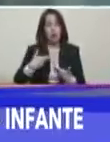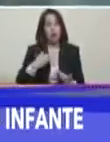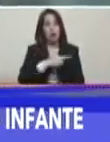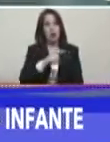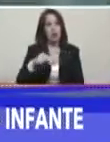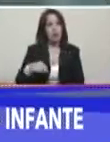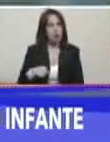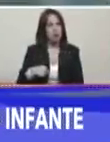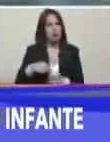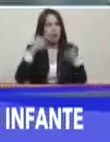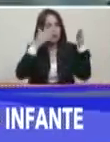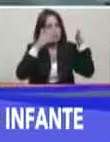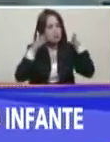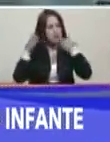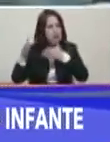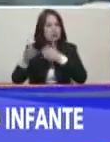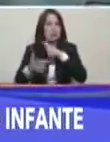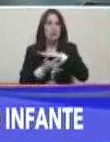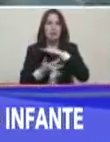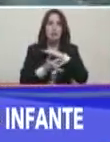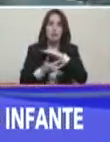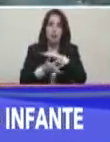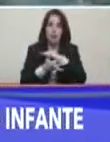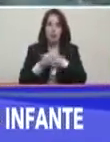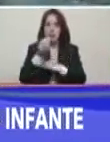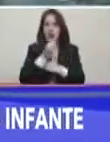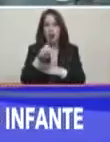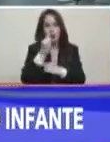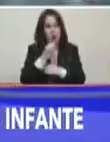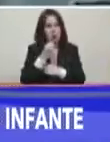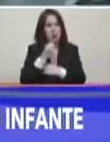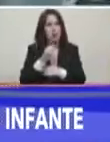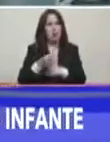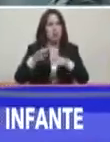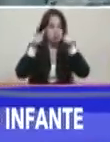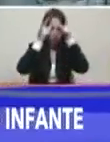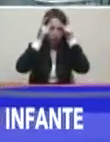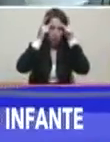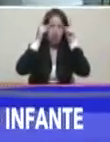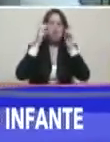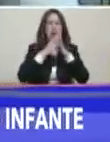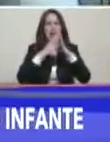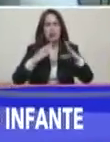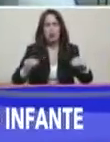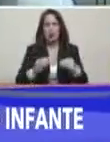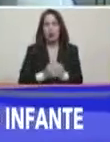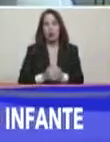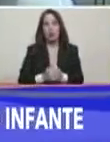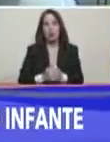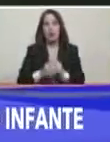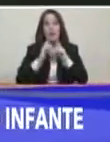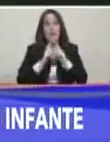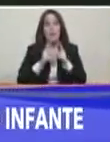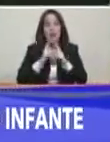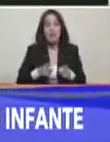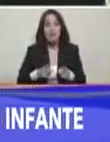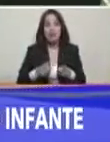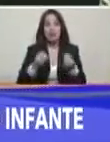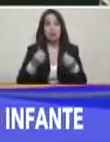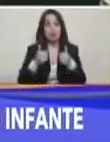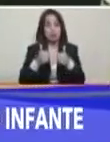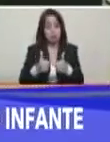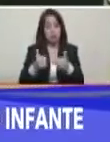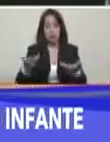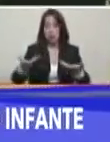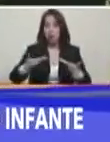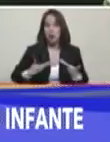asesoría técnica, el alimento para nuestro rebaño. Todos estos beneficios, presidente, que estamos